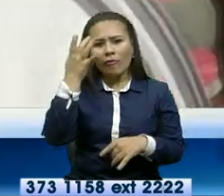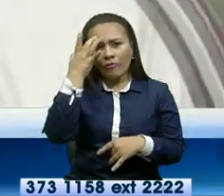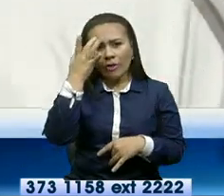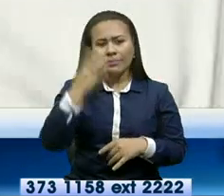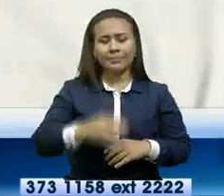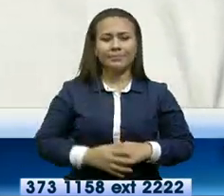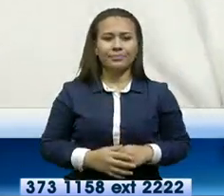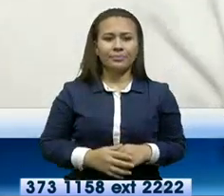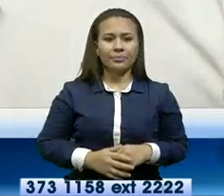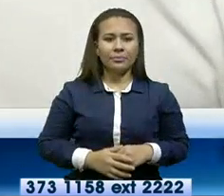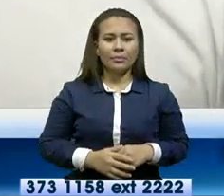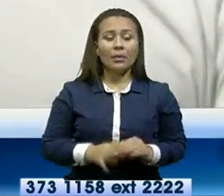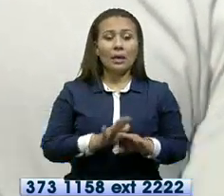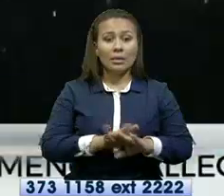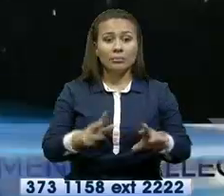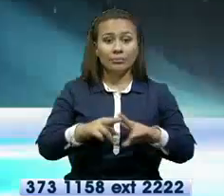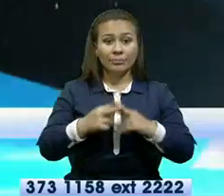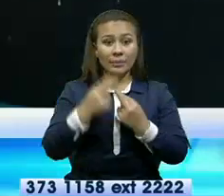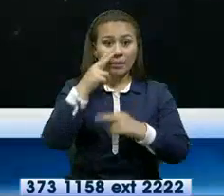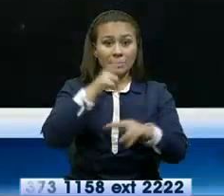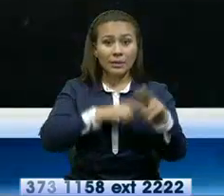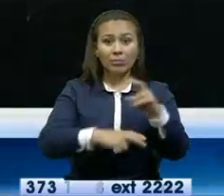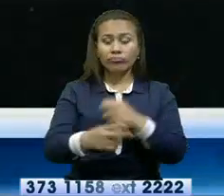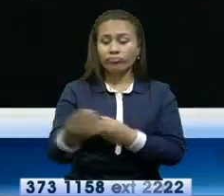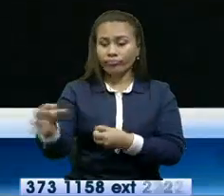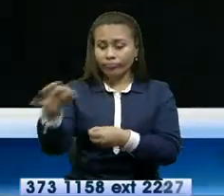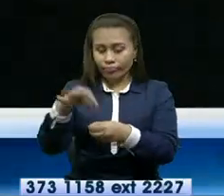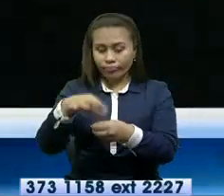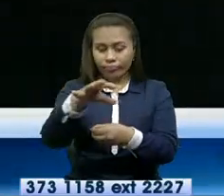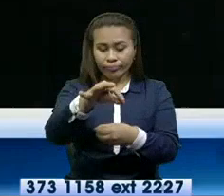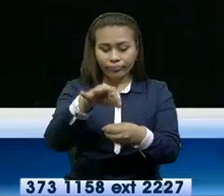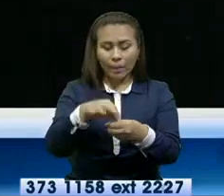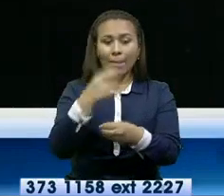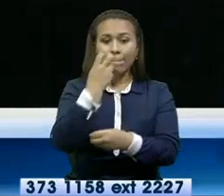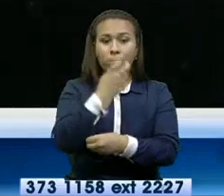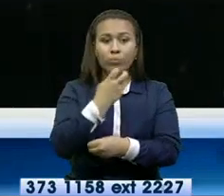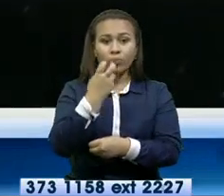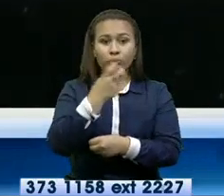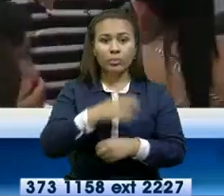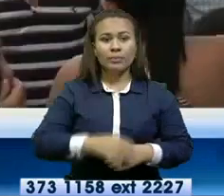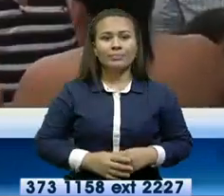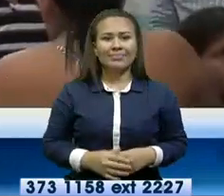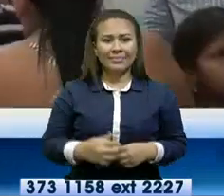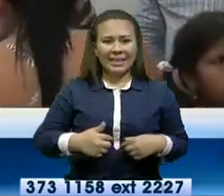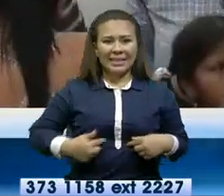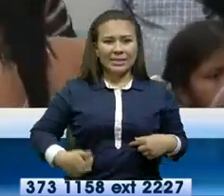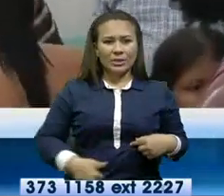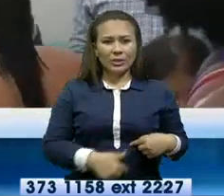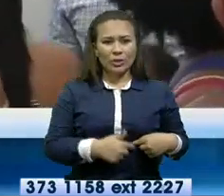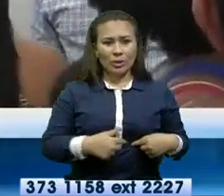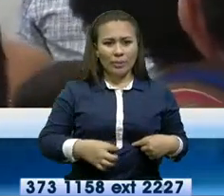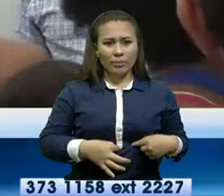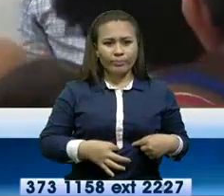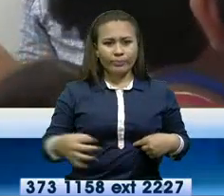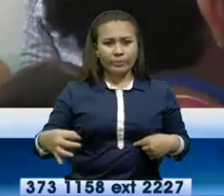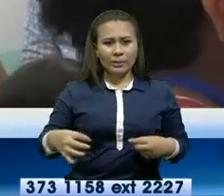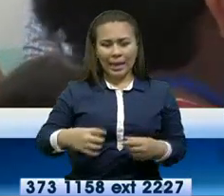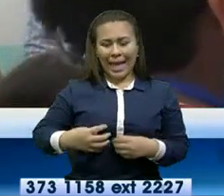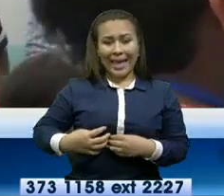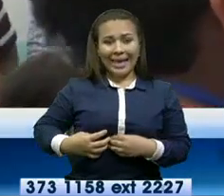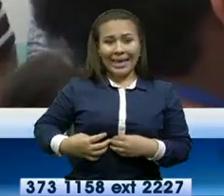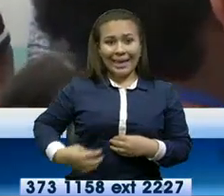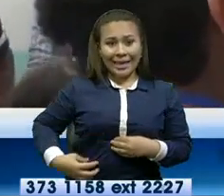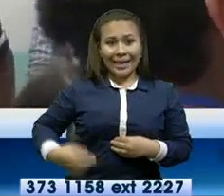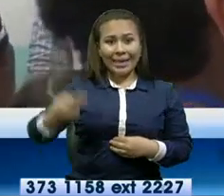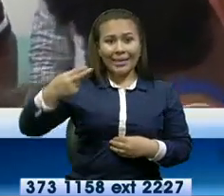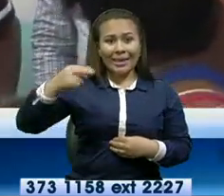Se han recabado los indicios, esto es recoger muestras, como es del estómago, del hígado y todo